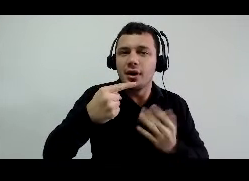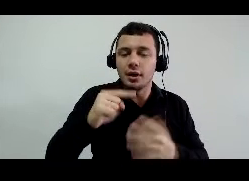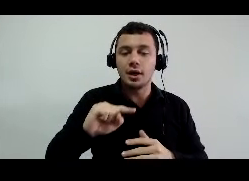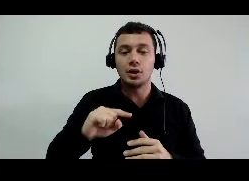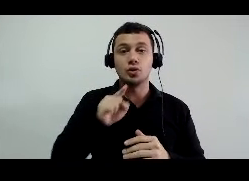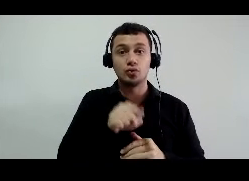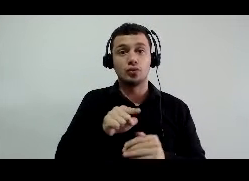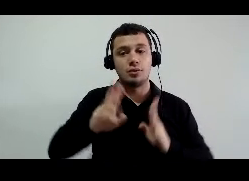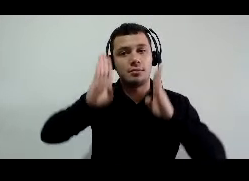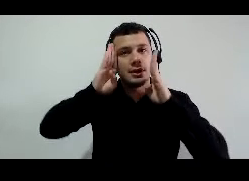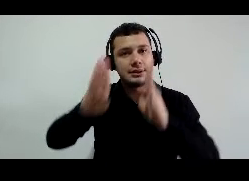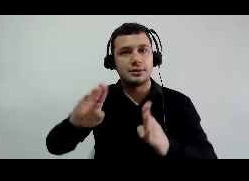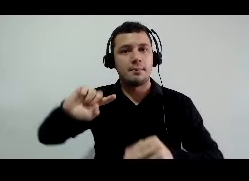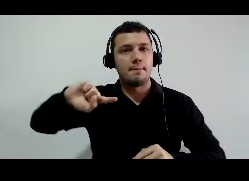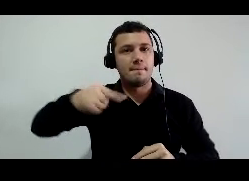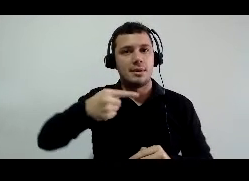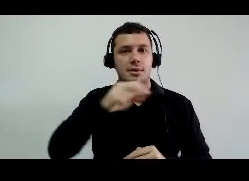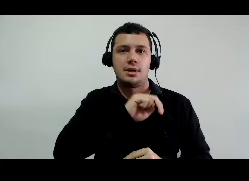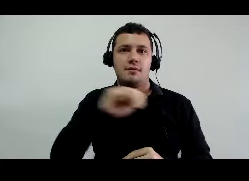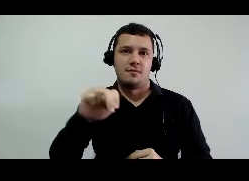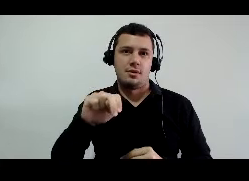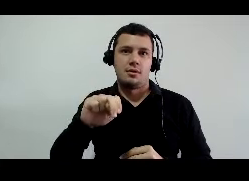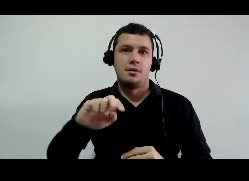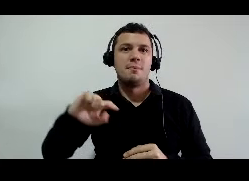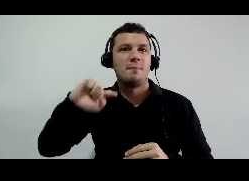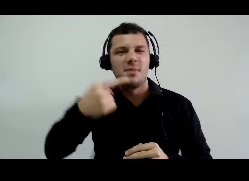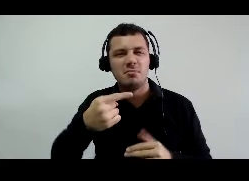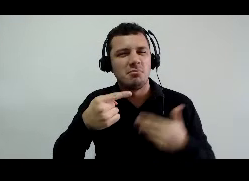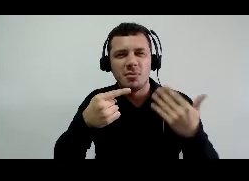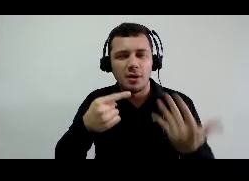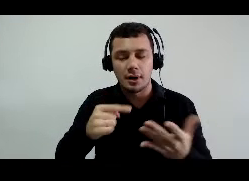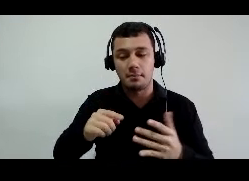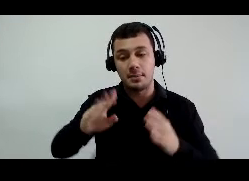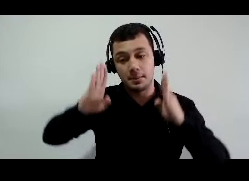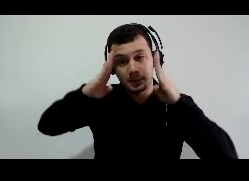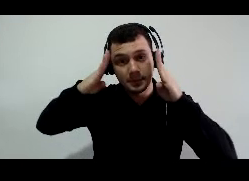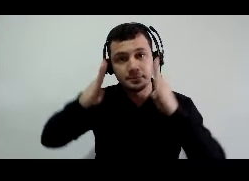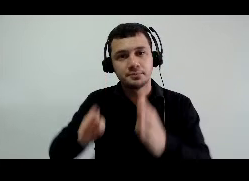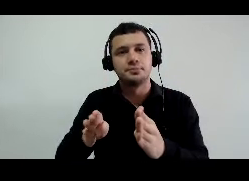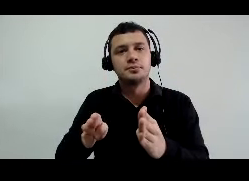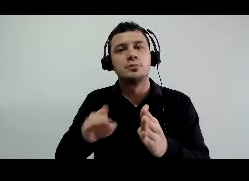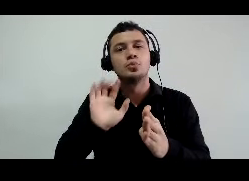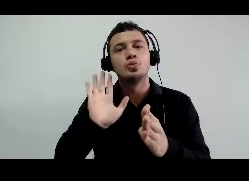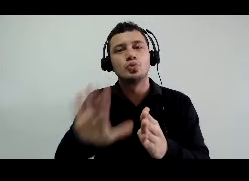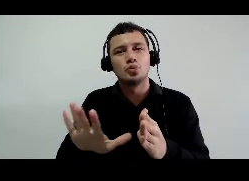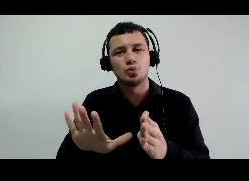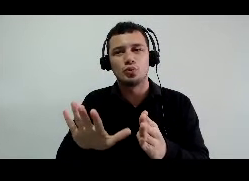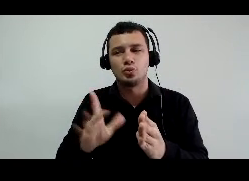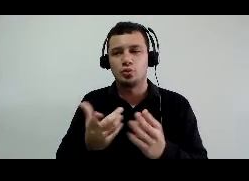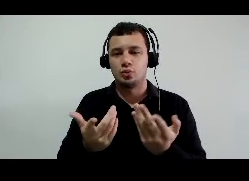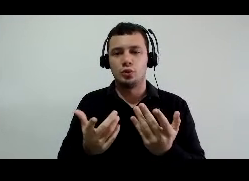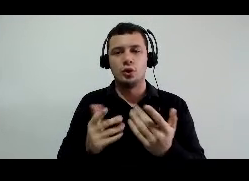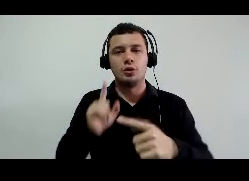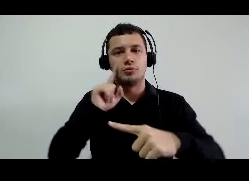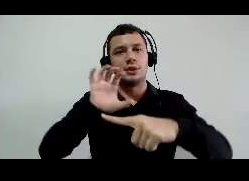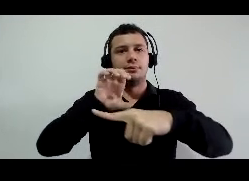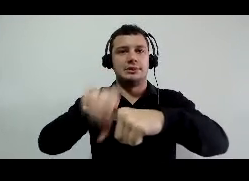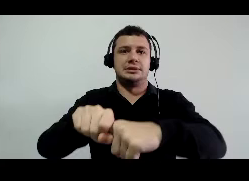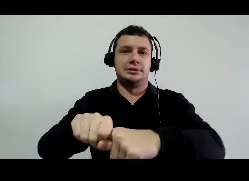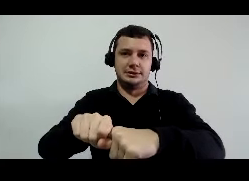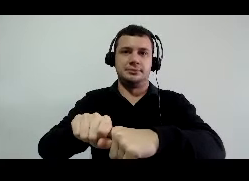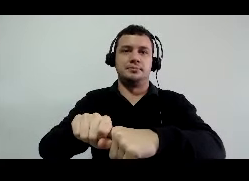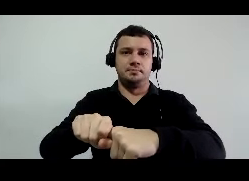en ocasiones de promoción y prevención, que es la atención por consulta externa, en la gran mayoría de las